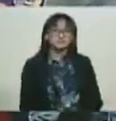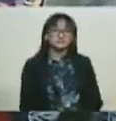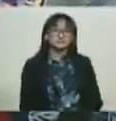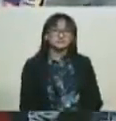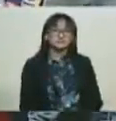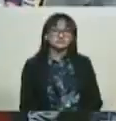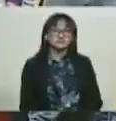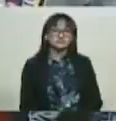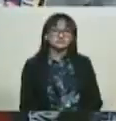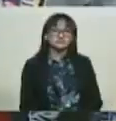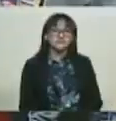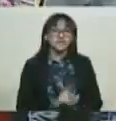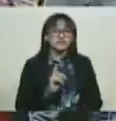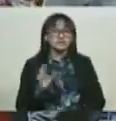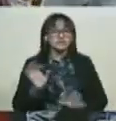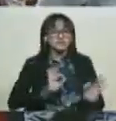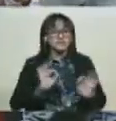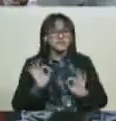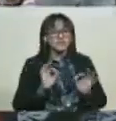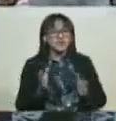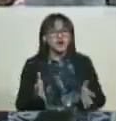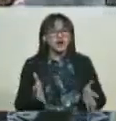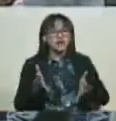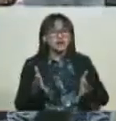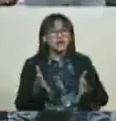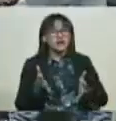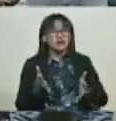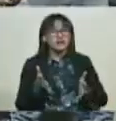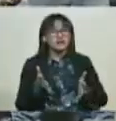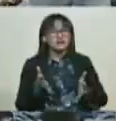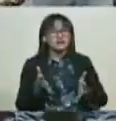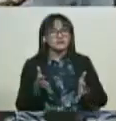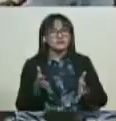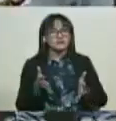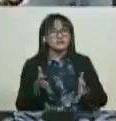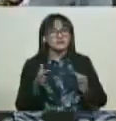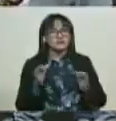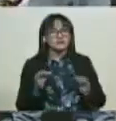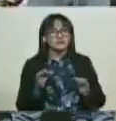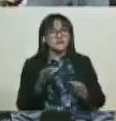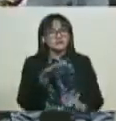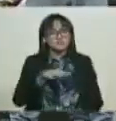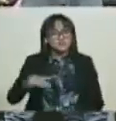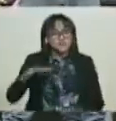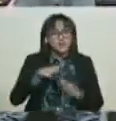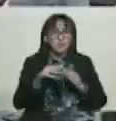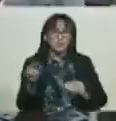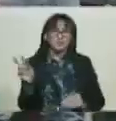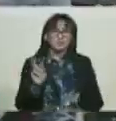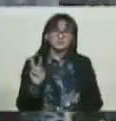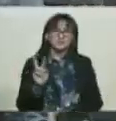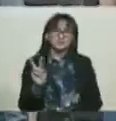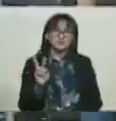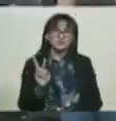tenemos que prepararnos para ganar la gran batalla en toda venezuela